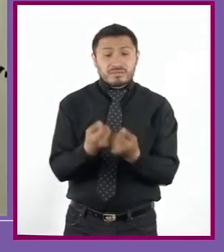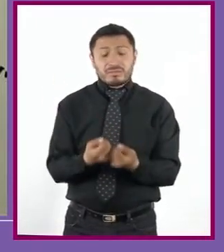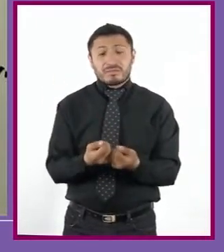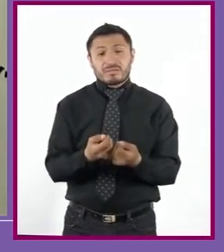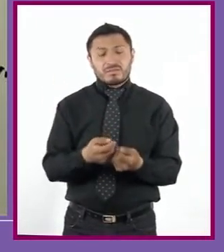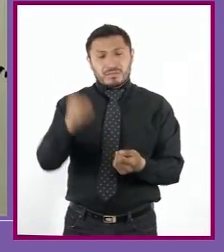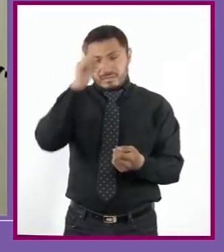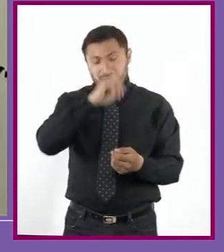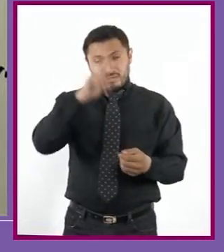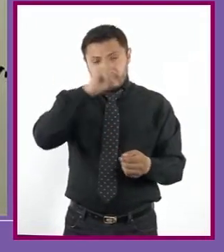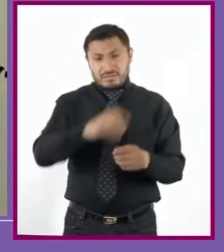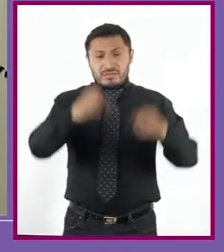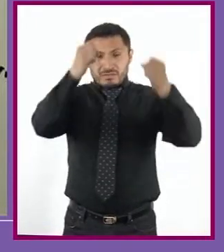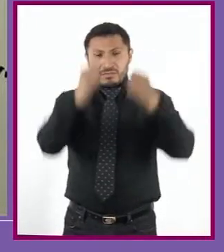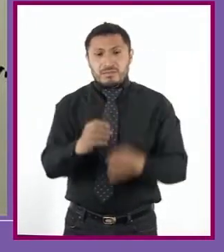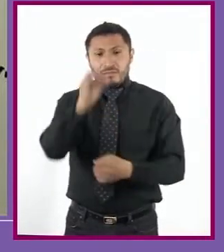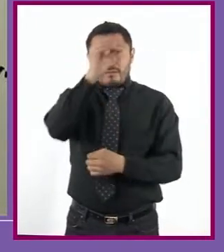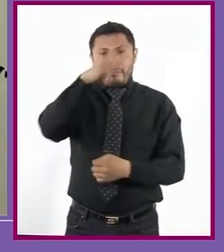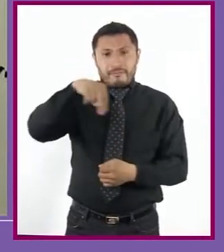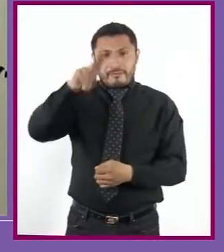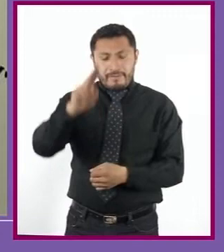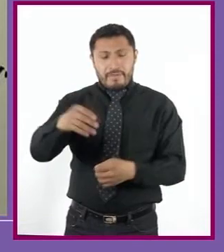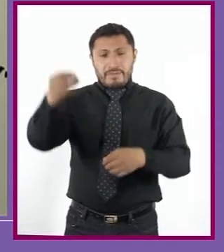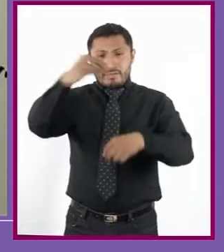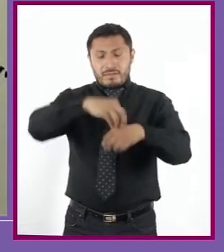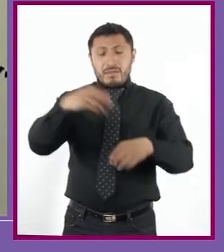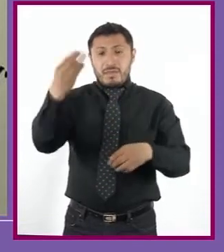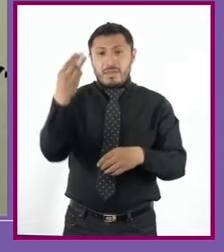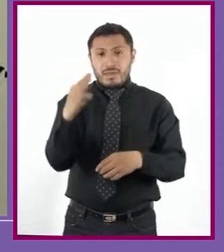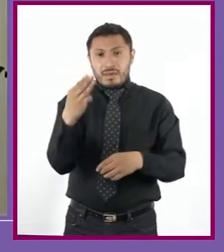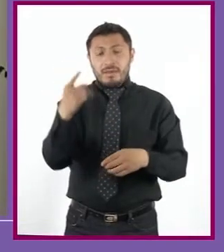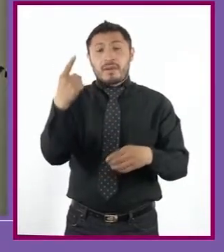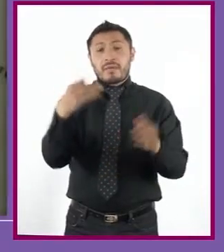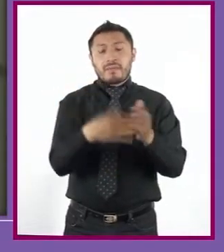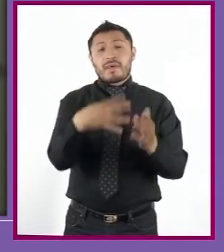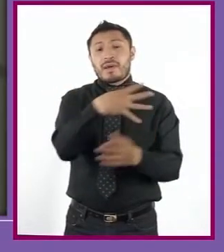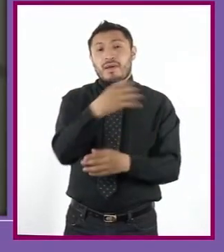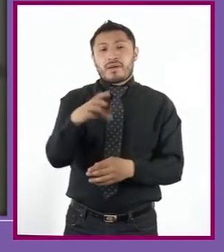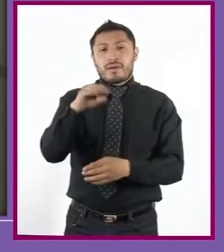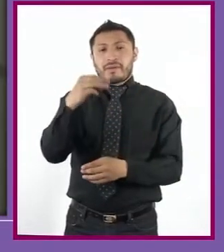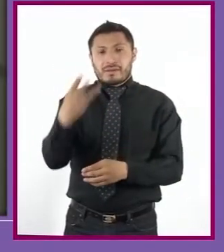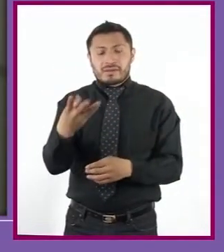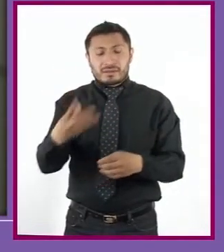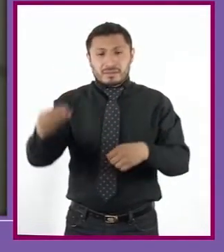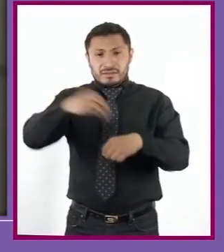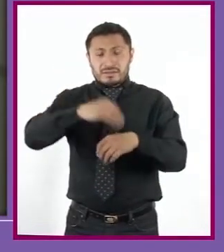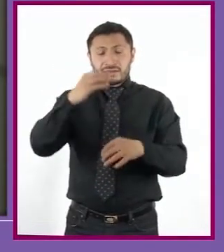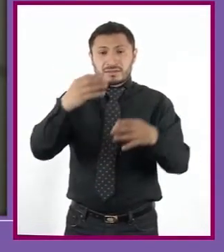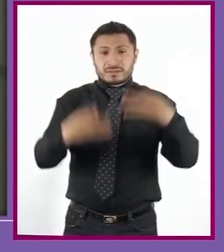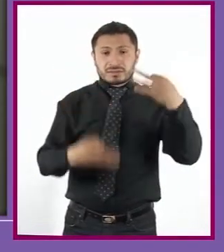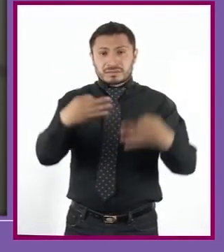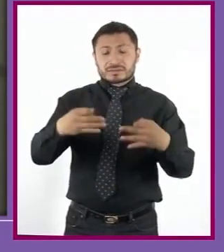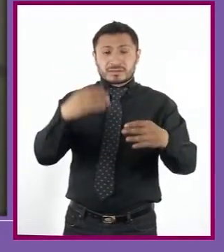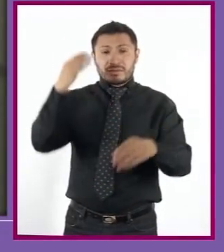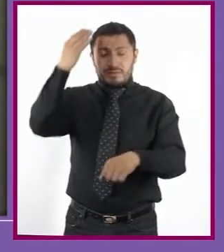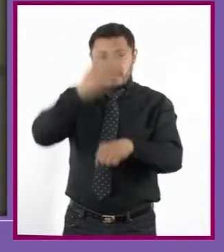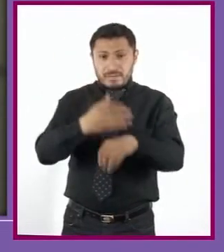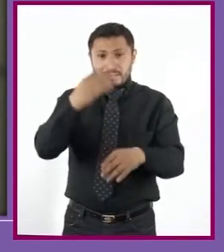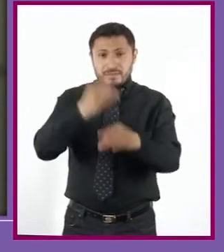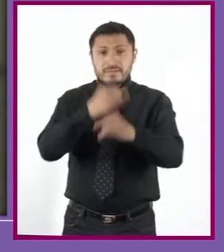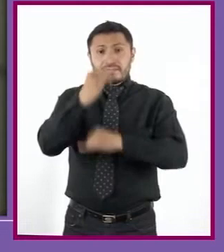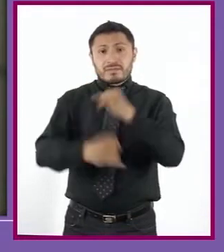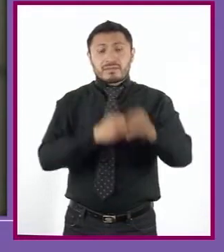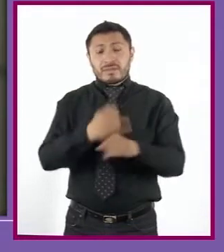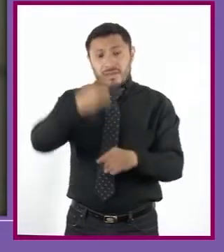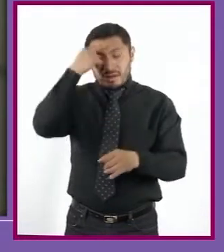de la ONU estableció, en mayo de 1993, el Tribunal Penal Internacional para la ex